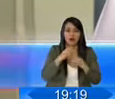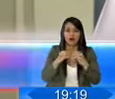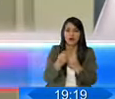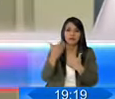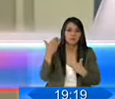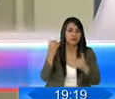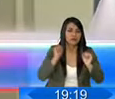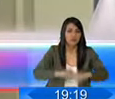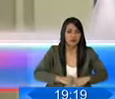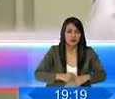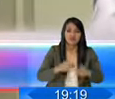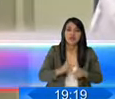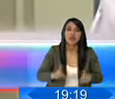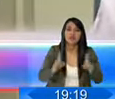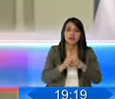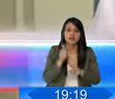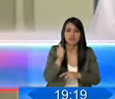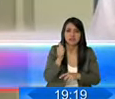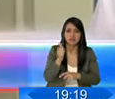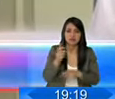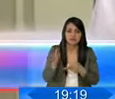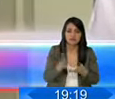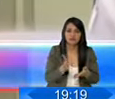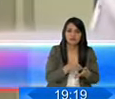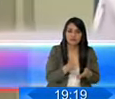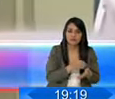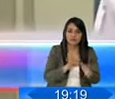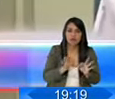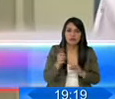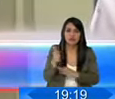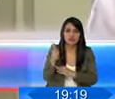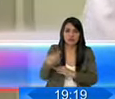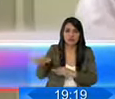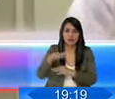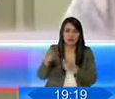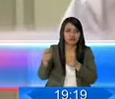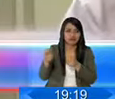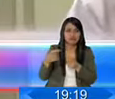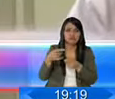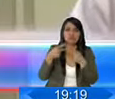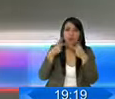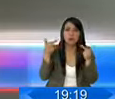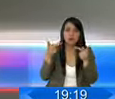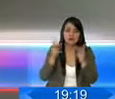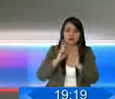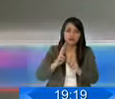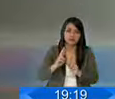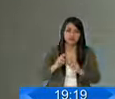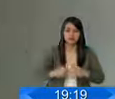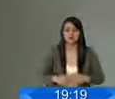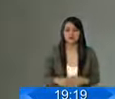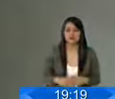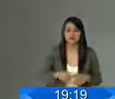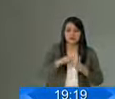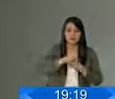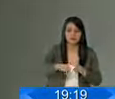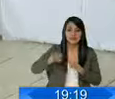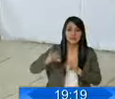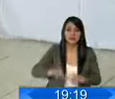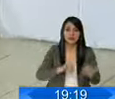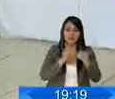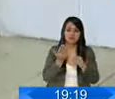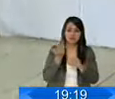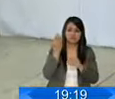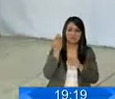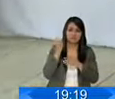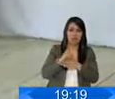organizaciones políticas a través de los centros de procesamiento y a través de nuestro centro de mandos y publicación de resultados. El sistema informático fue puesto a prueba en los